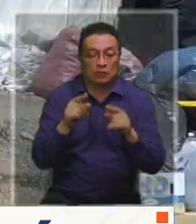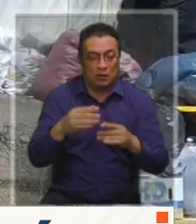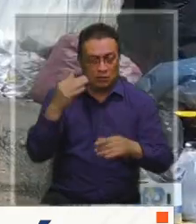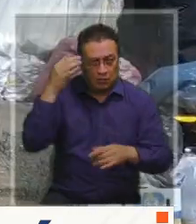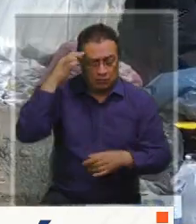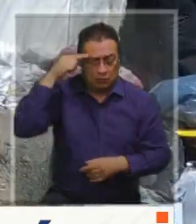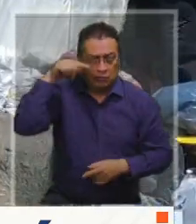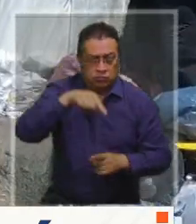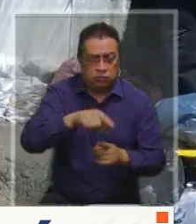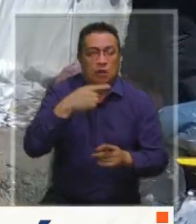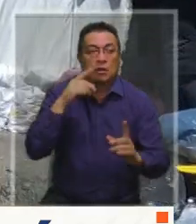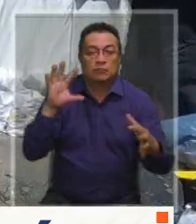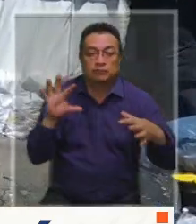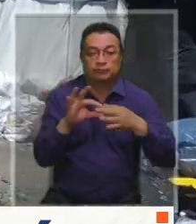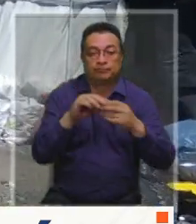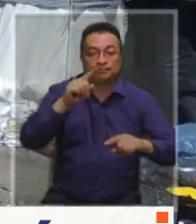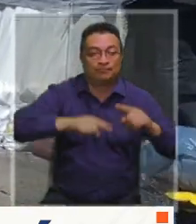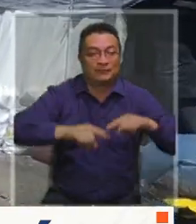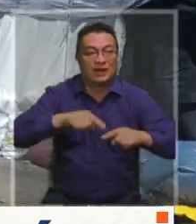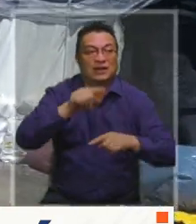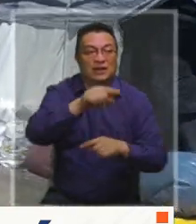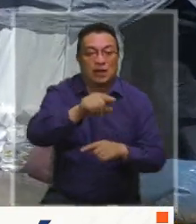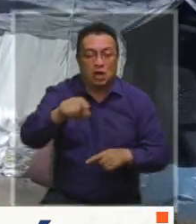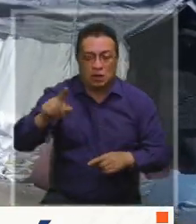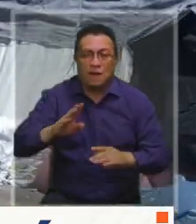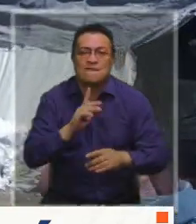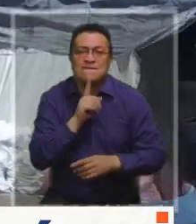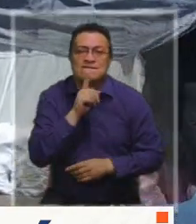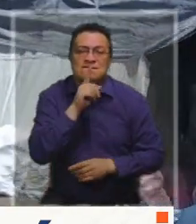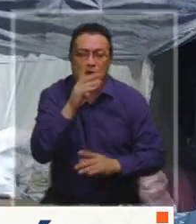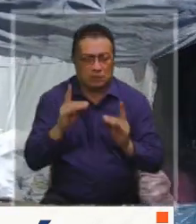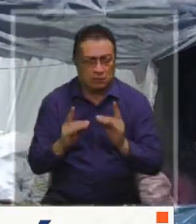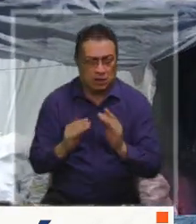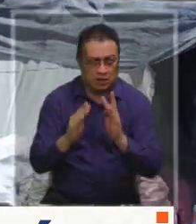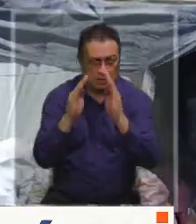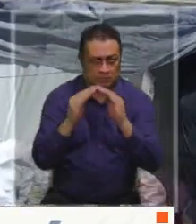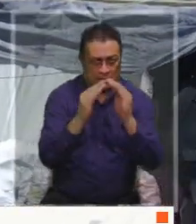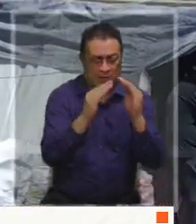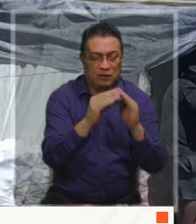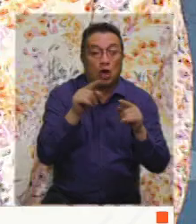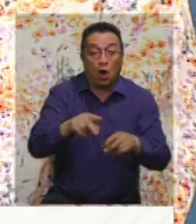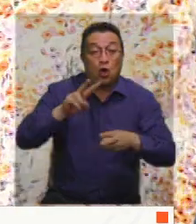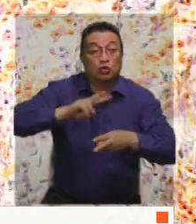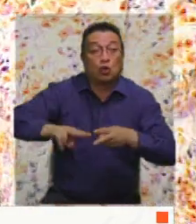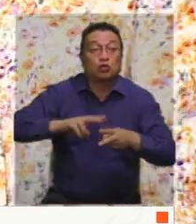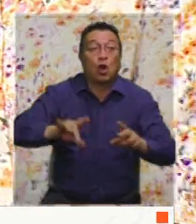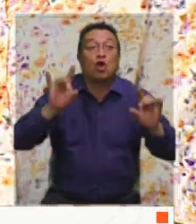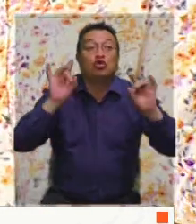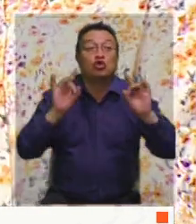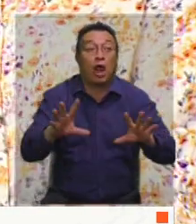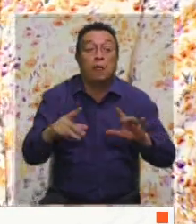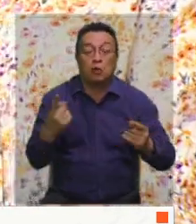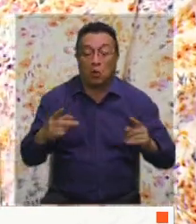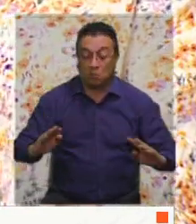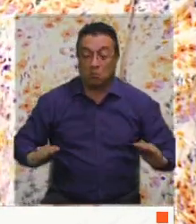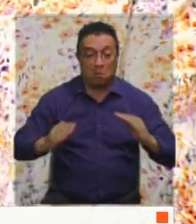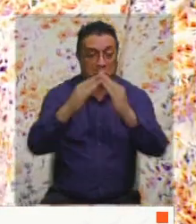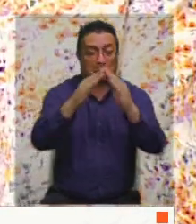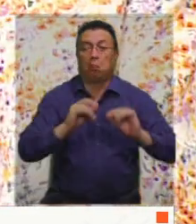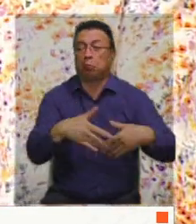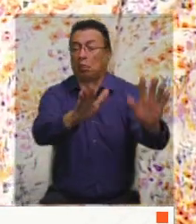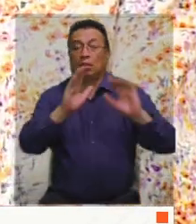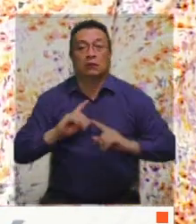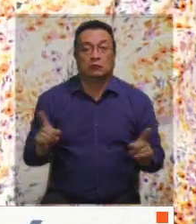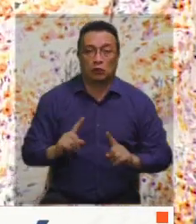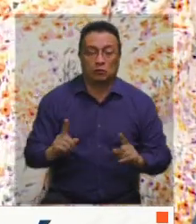eje la pertinencia territorial y altos estándares. Por lo tanto, esto no se soluciona simplemente con parar un par de palos. Tiene